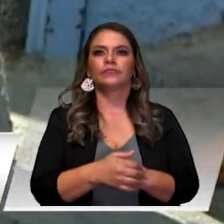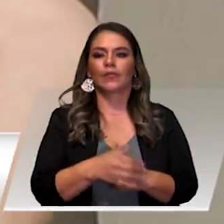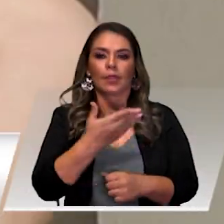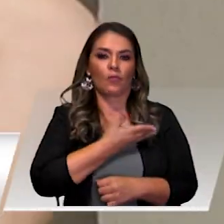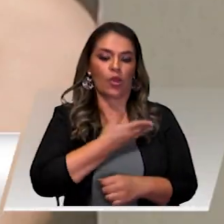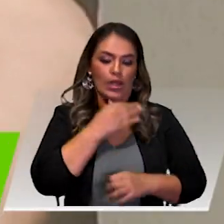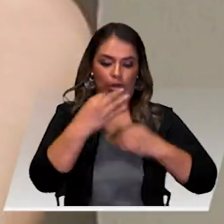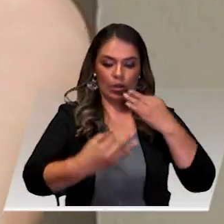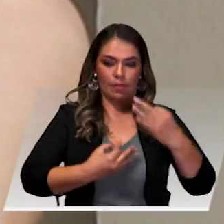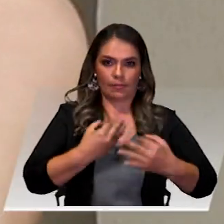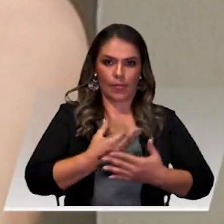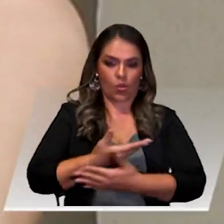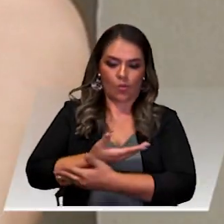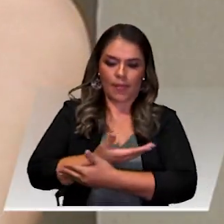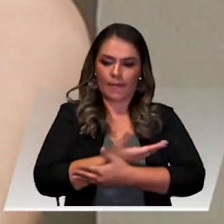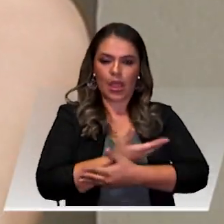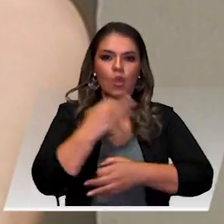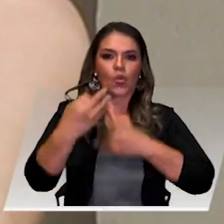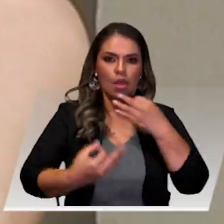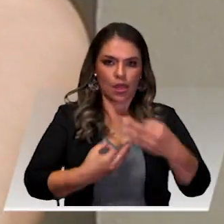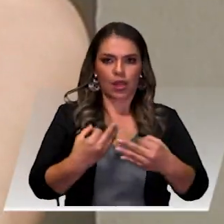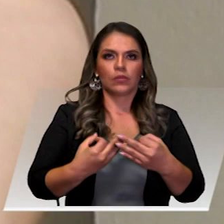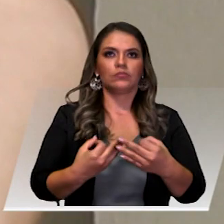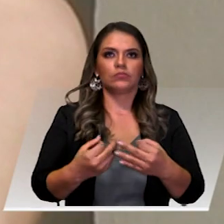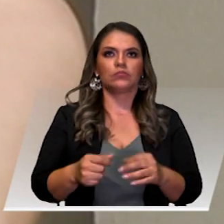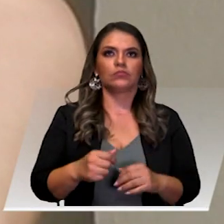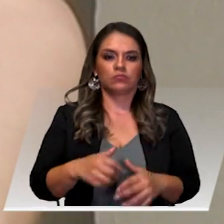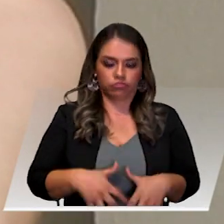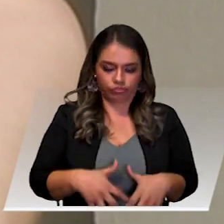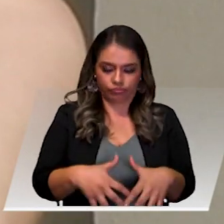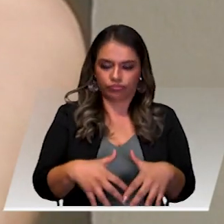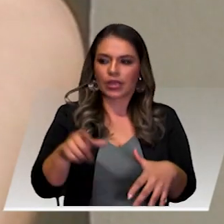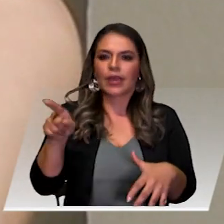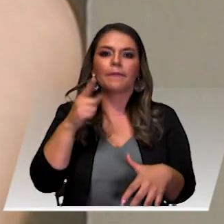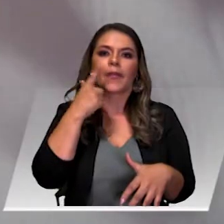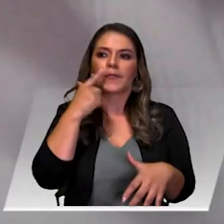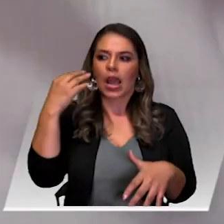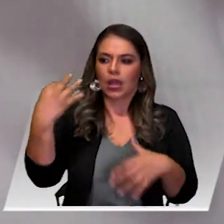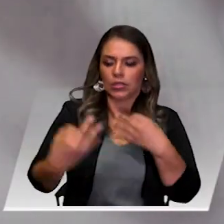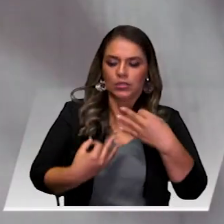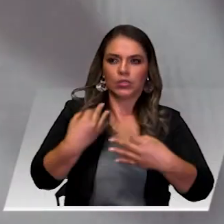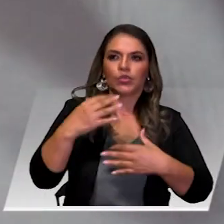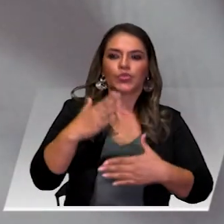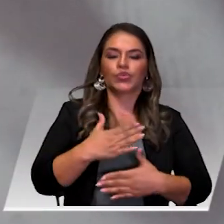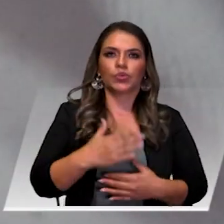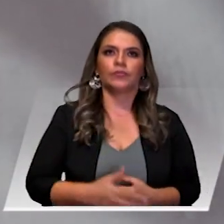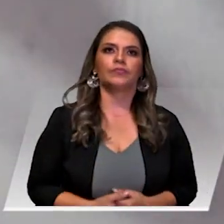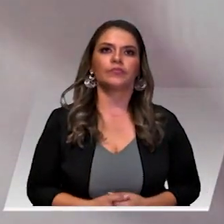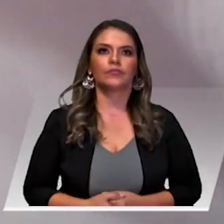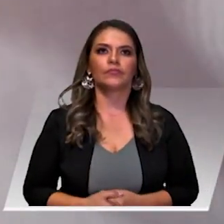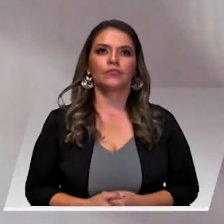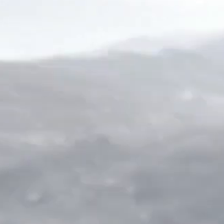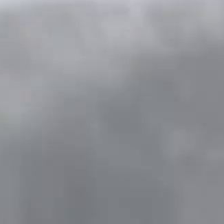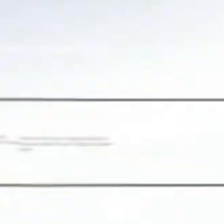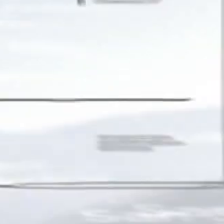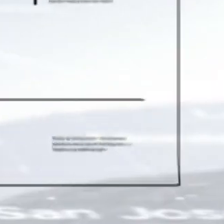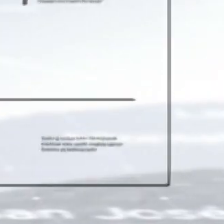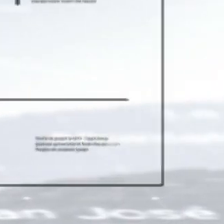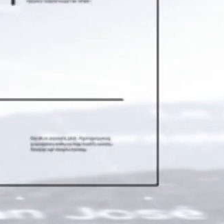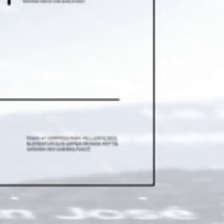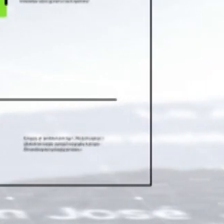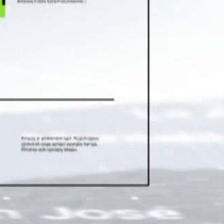mujer embarazada no trabajadora para velar por el bienestar del bebé durante el embarazo y sus primeros 6 meses de vida.